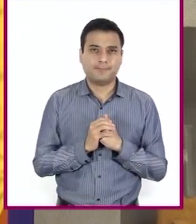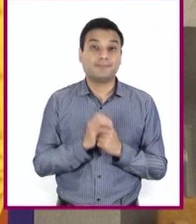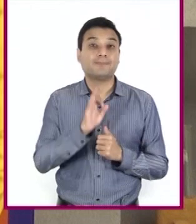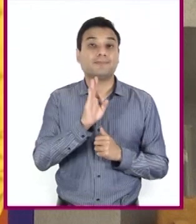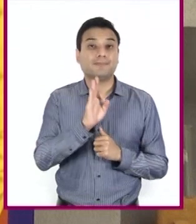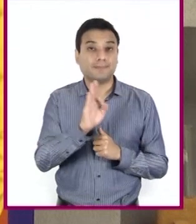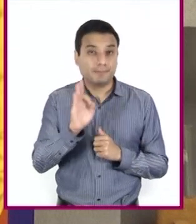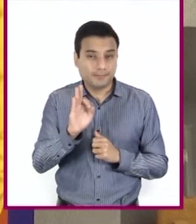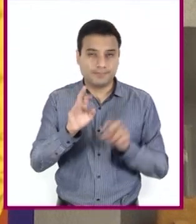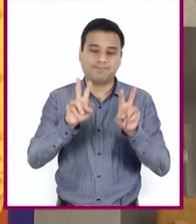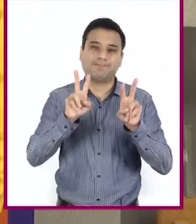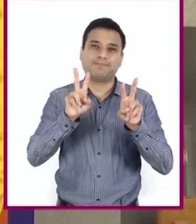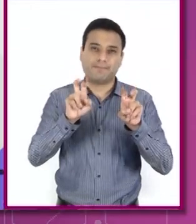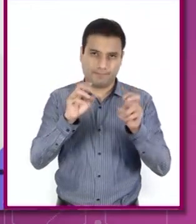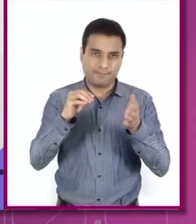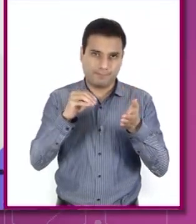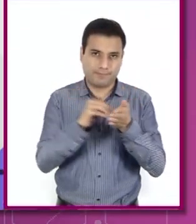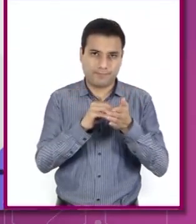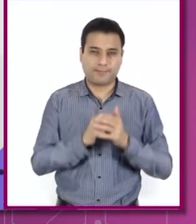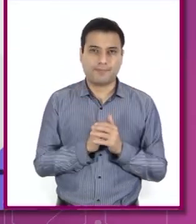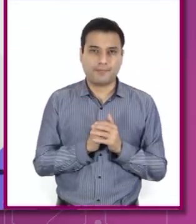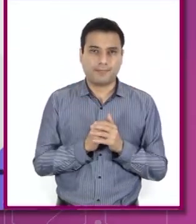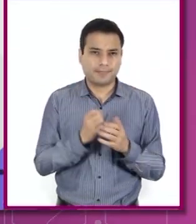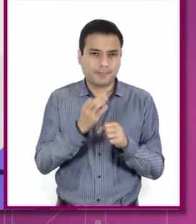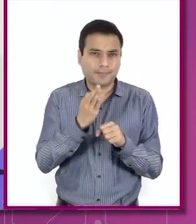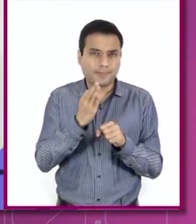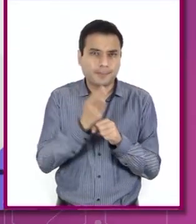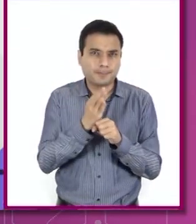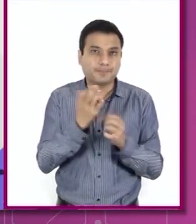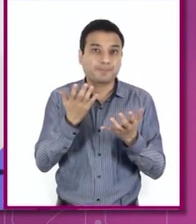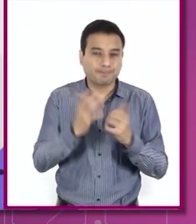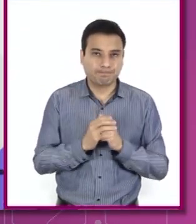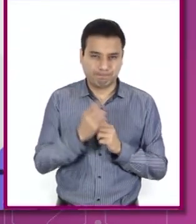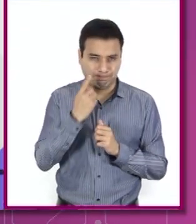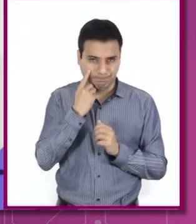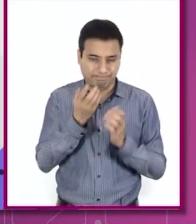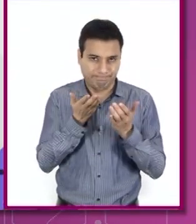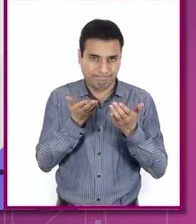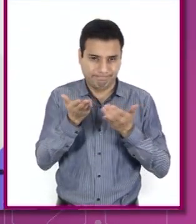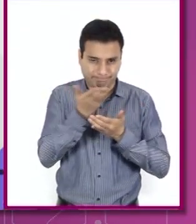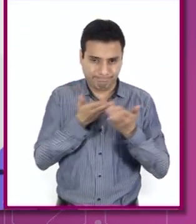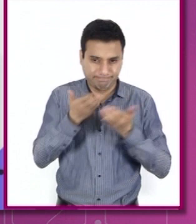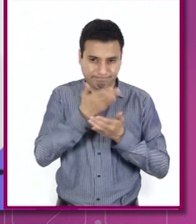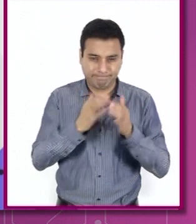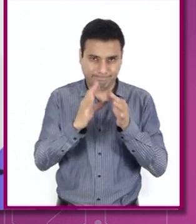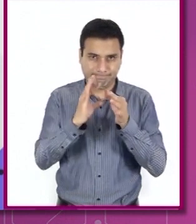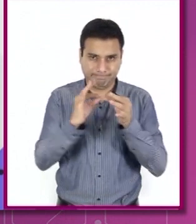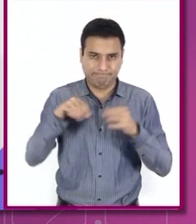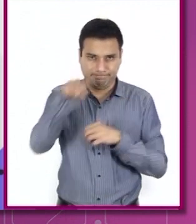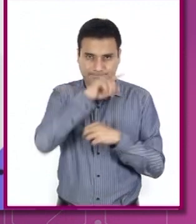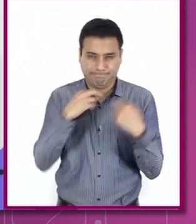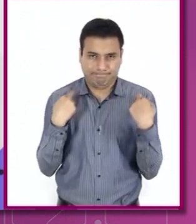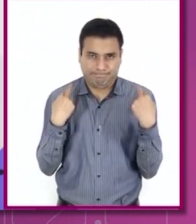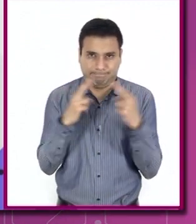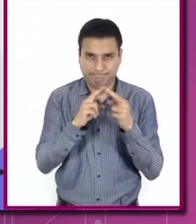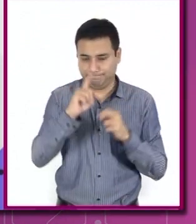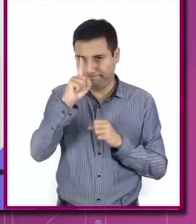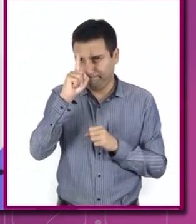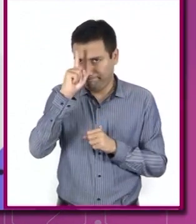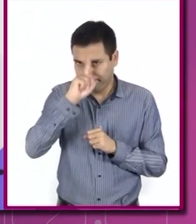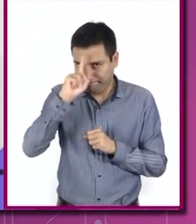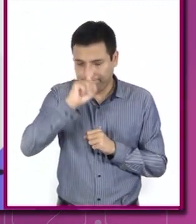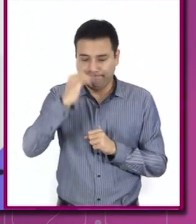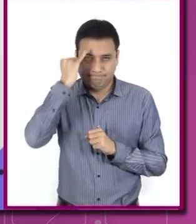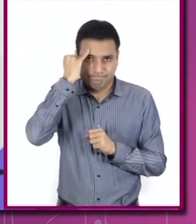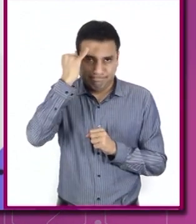fecha y el título de nuestra sesión. En este espacio queremos compartir con nuestros compañeros docentes algunas ideas, sugerencias